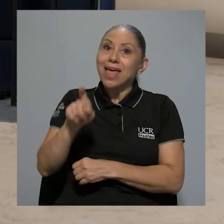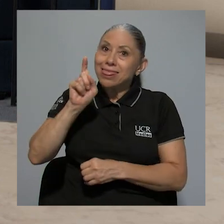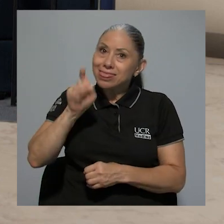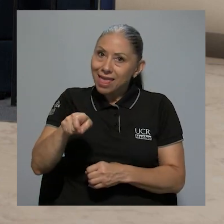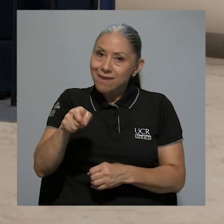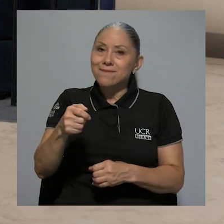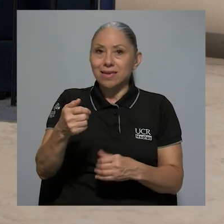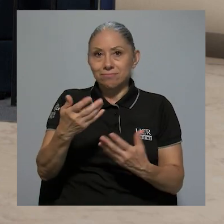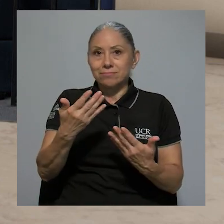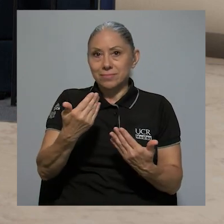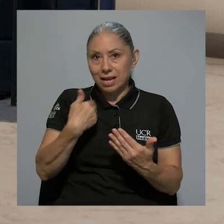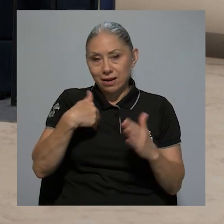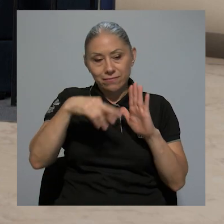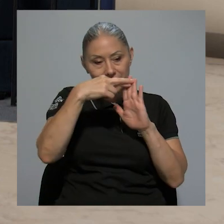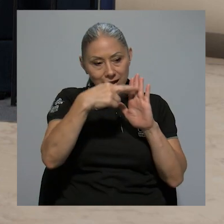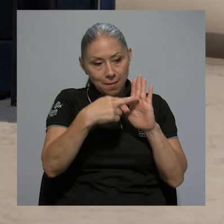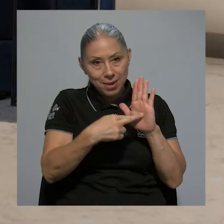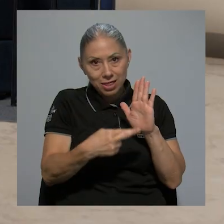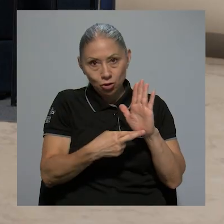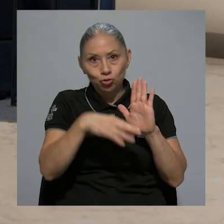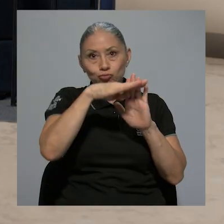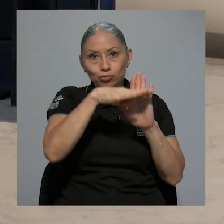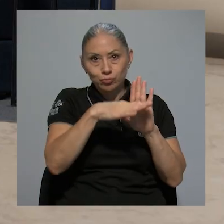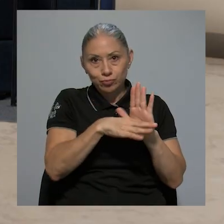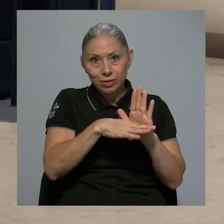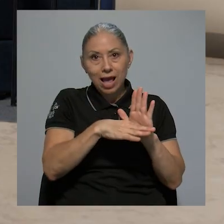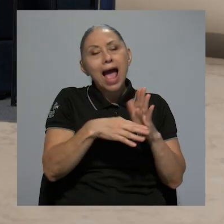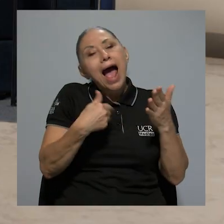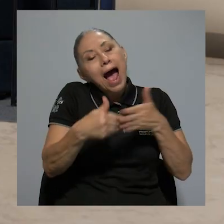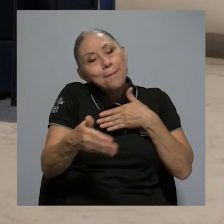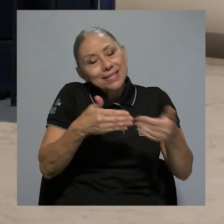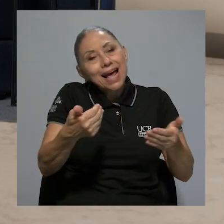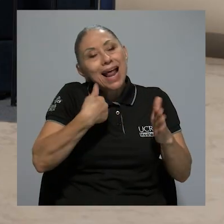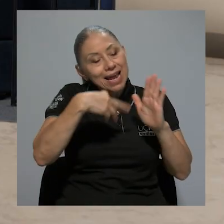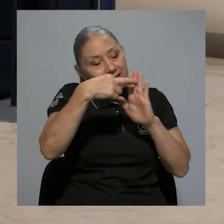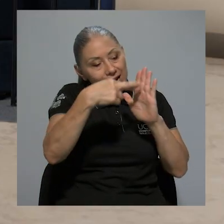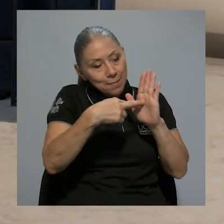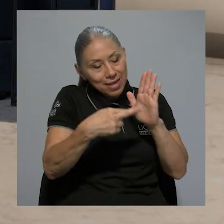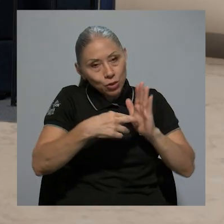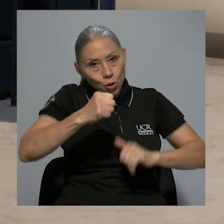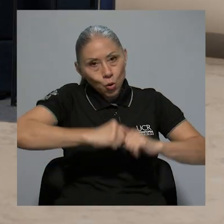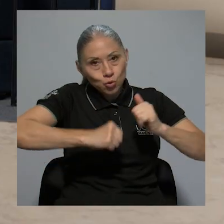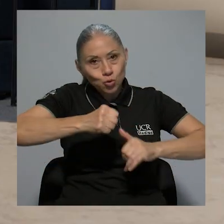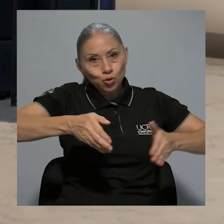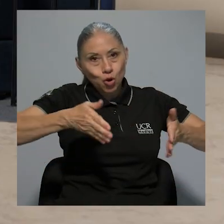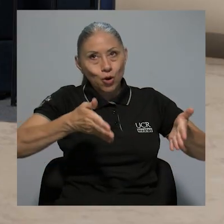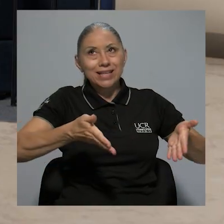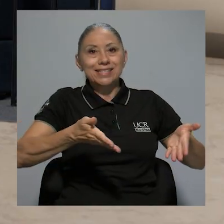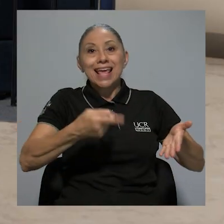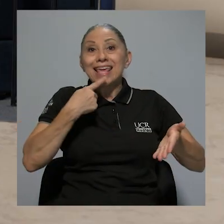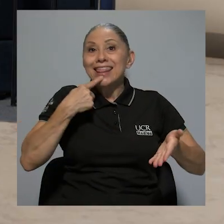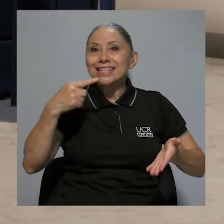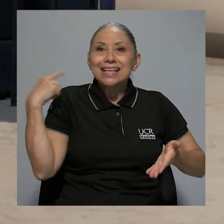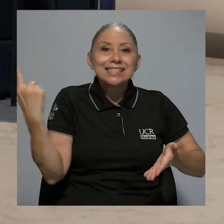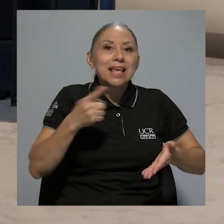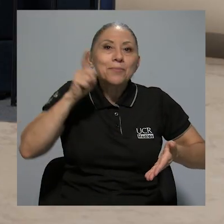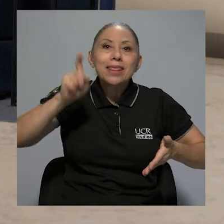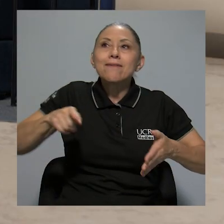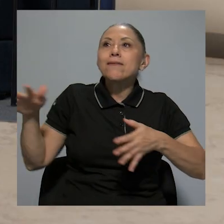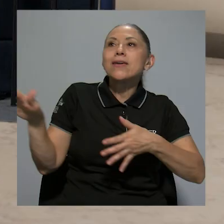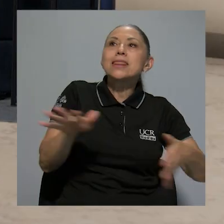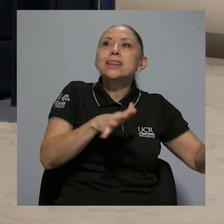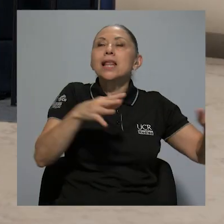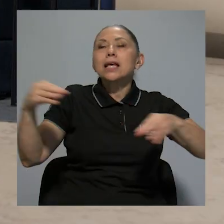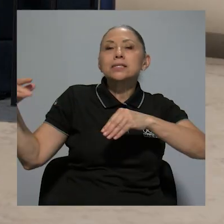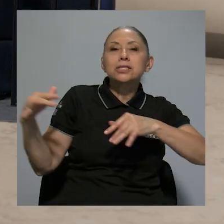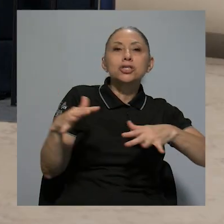porque a pesar de que existe un reglamento de construcciones que te dice que tenés que tener siempre ventilación, iluminación natural en los espacios, esto